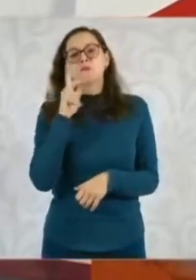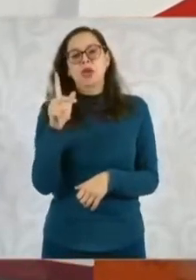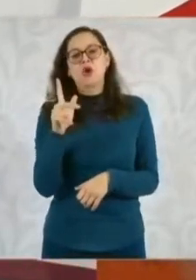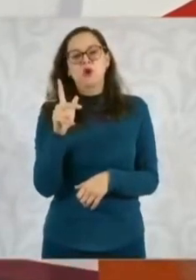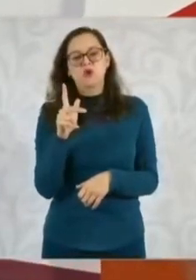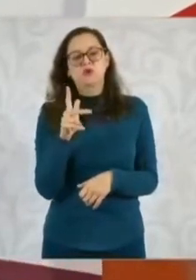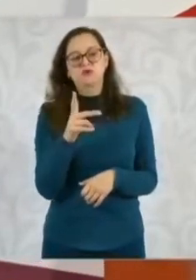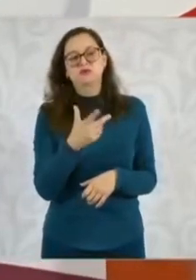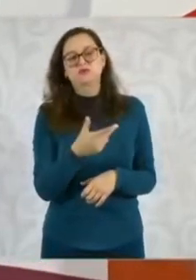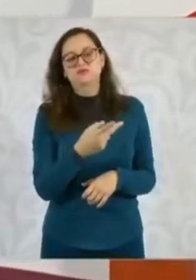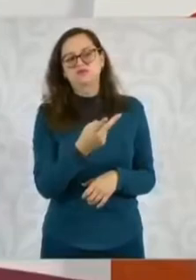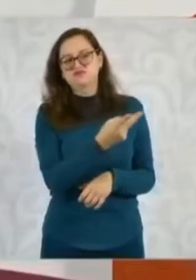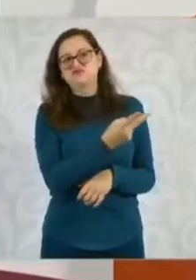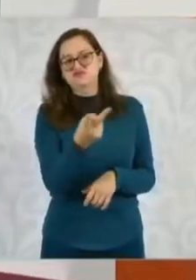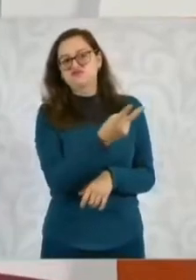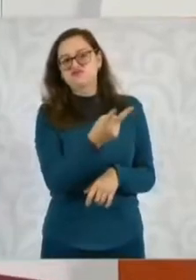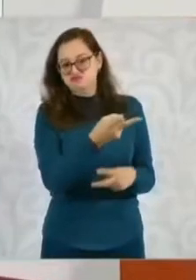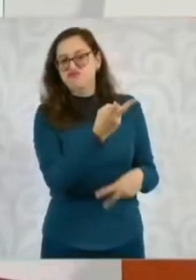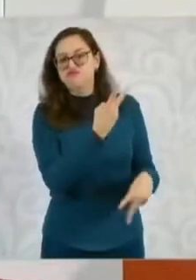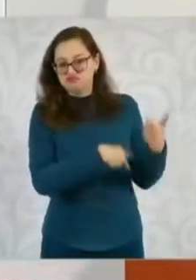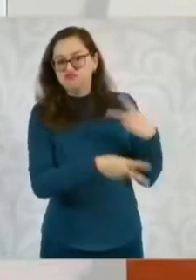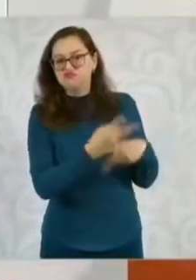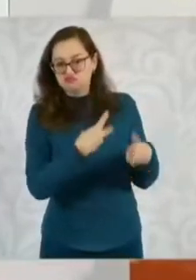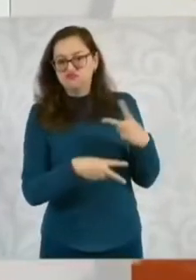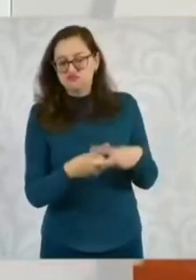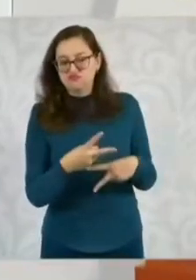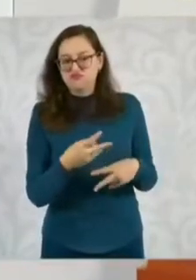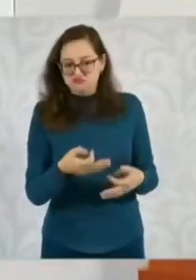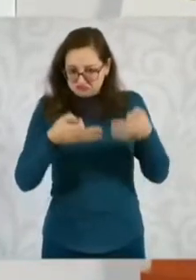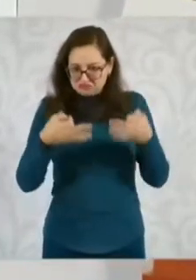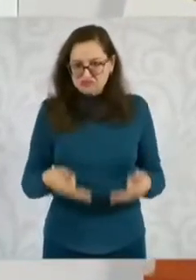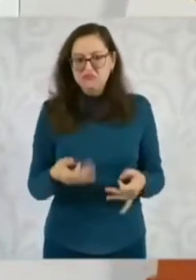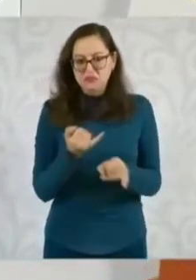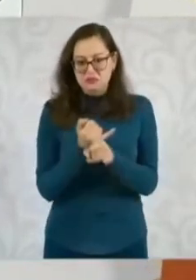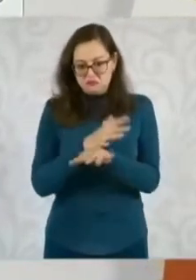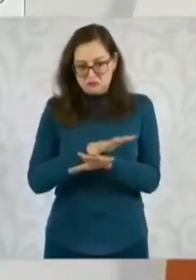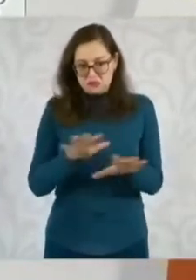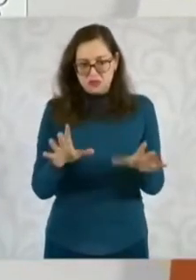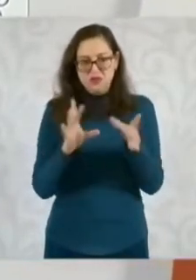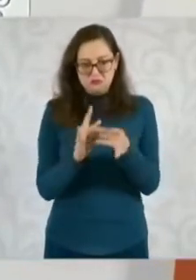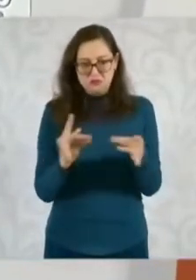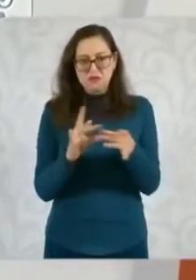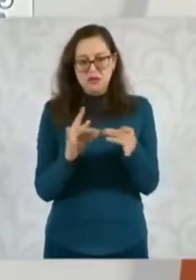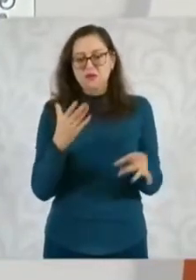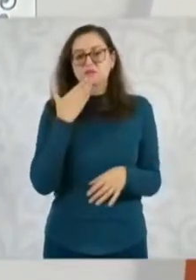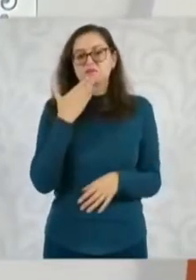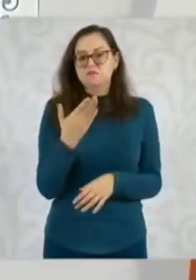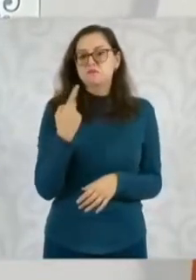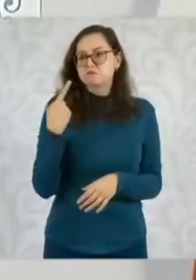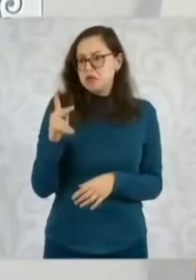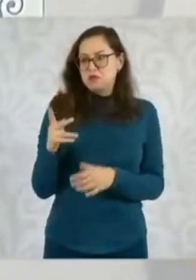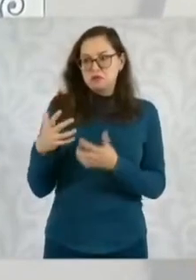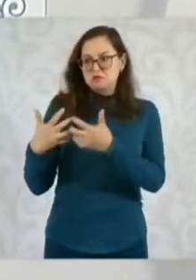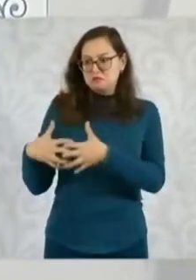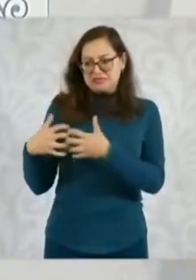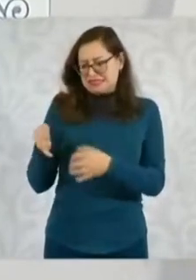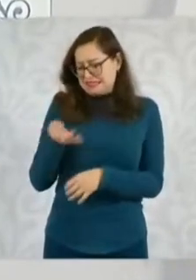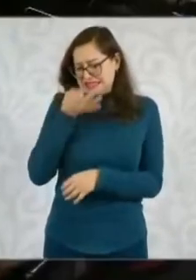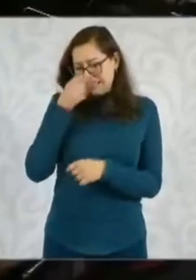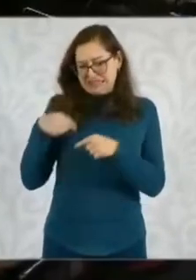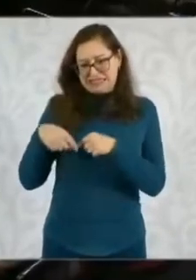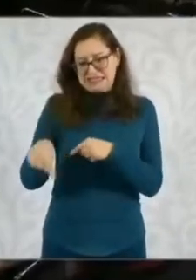algunos detalles, pero que venga el director de Pemex para que se los pueda explicar. Pero está ya en vías de que opere al